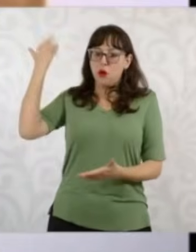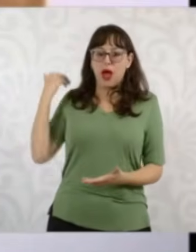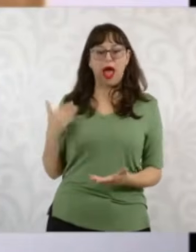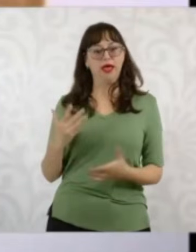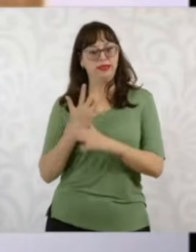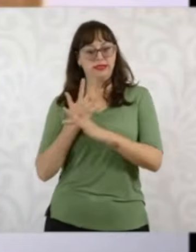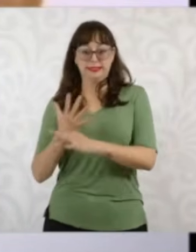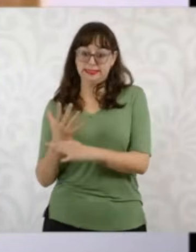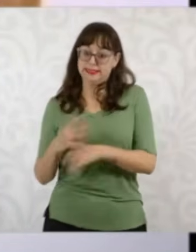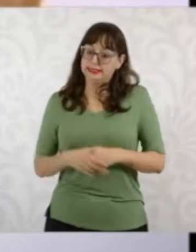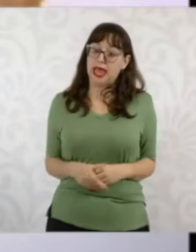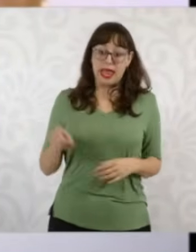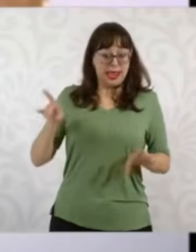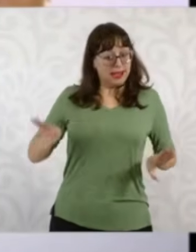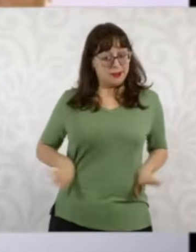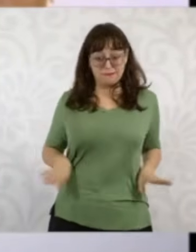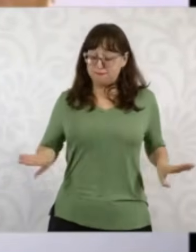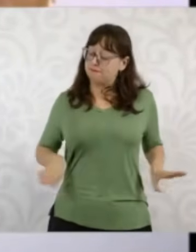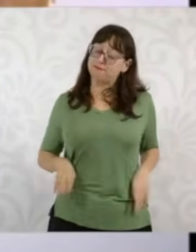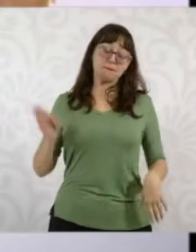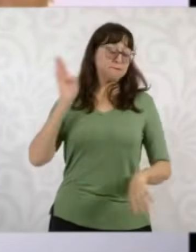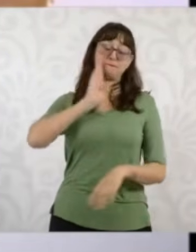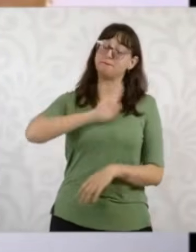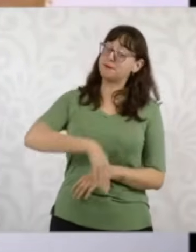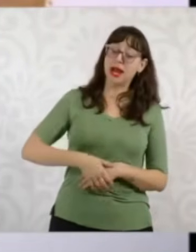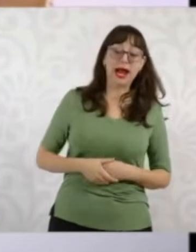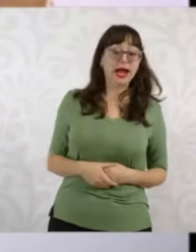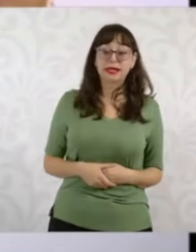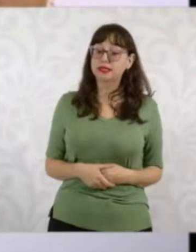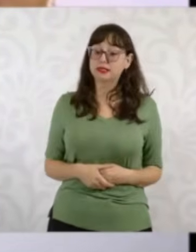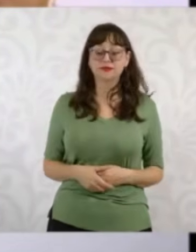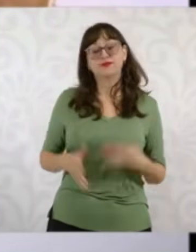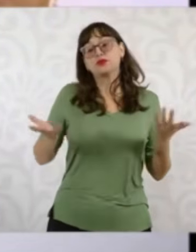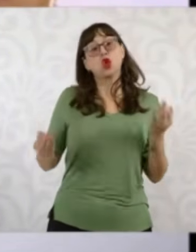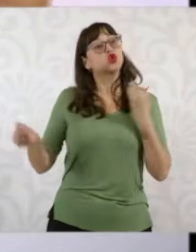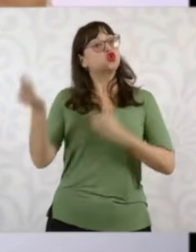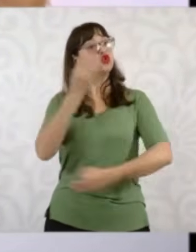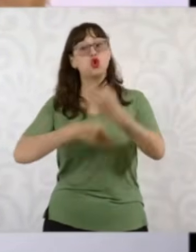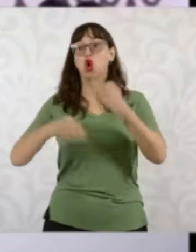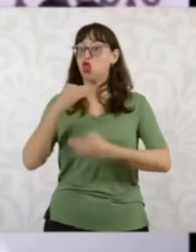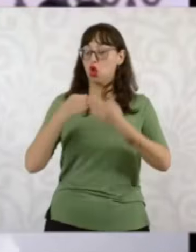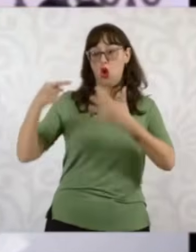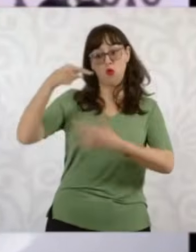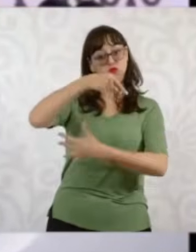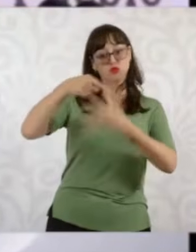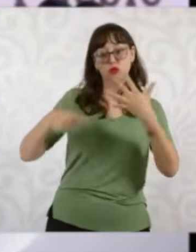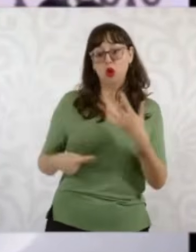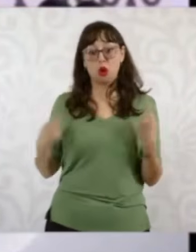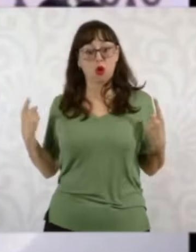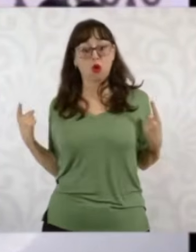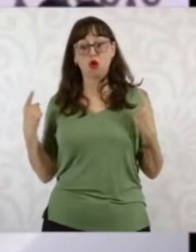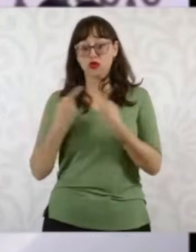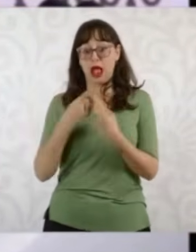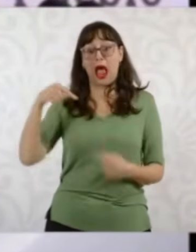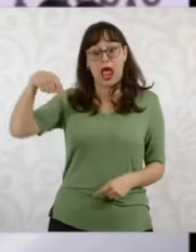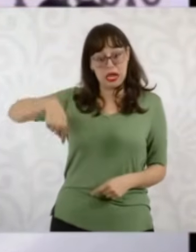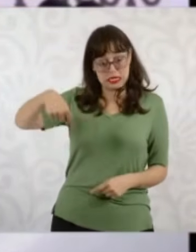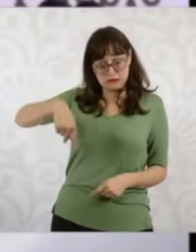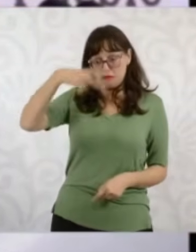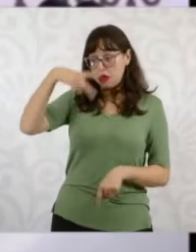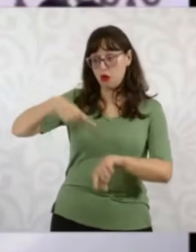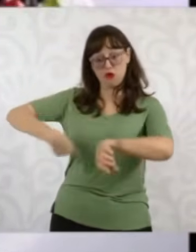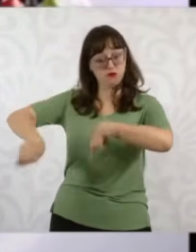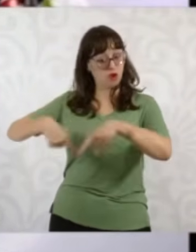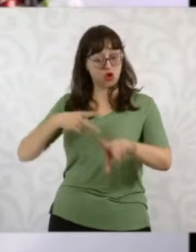está rompiendo con sus principios, contradiciendo todo lo que dijo con tal de no ir a los partidos aquí